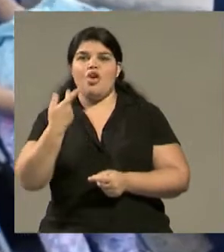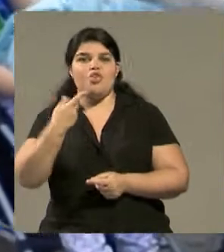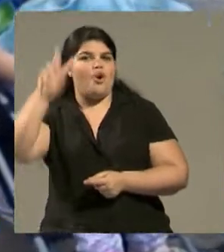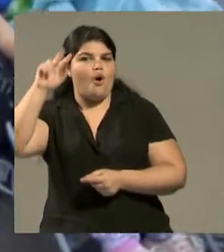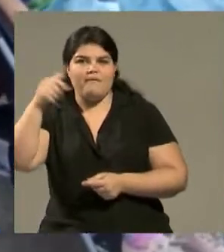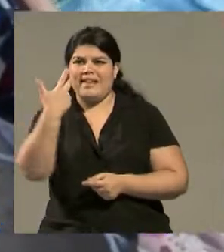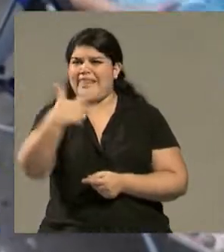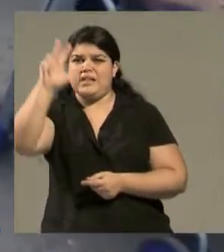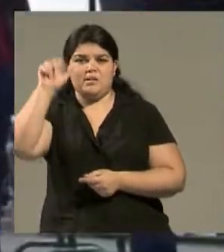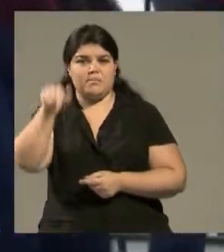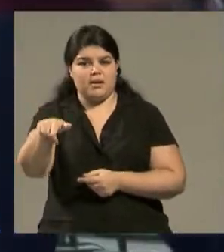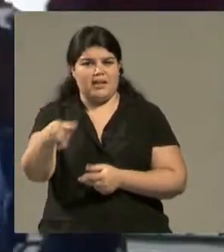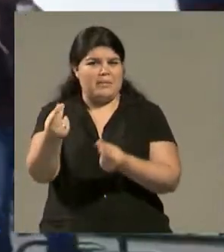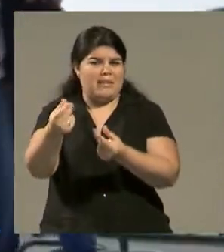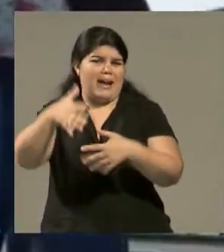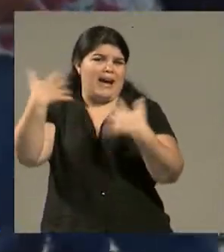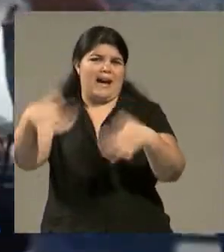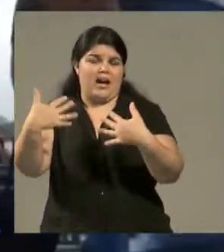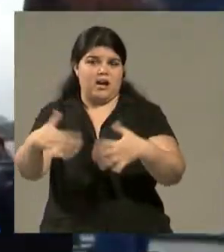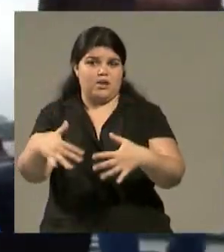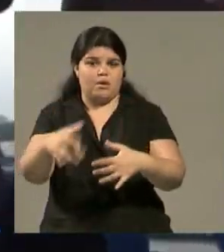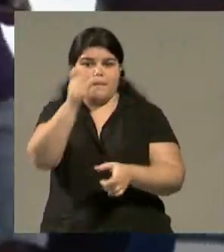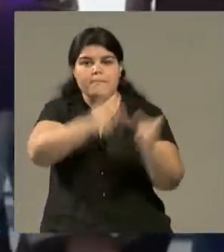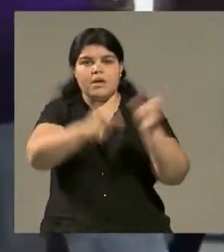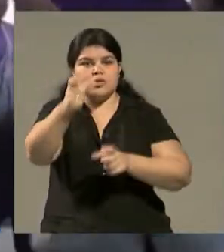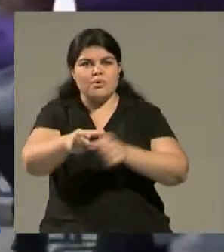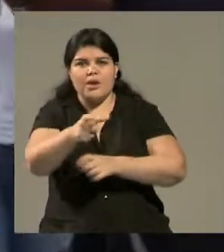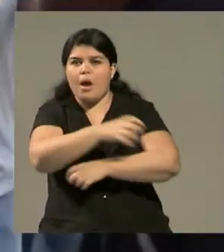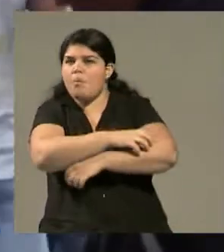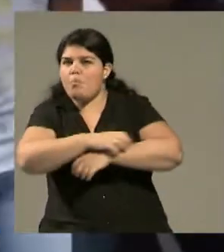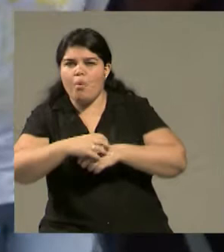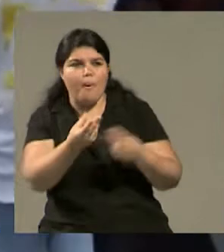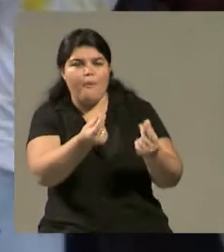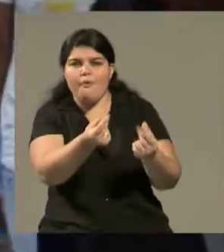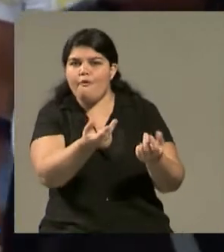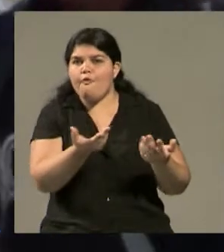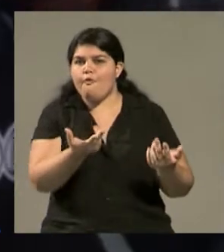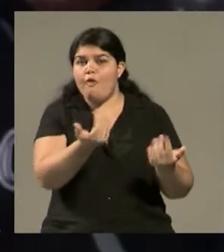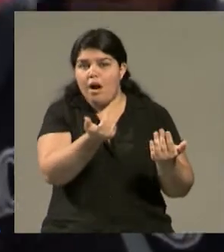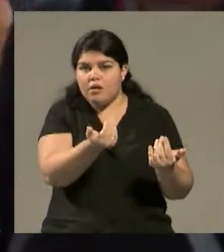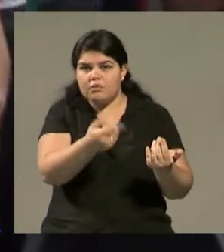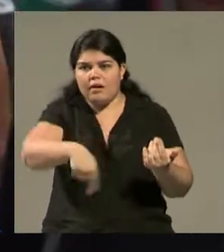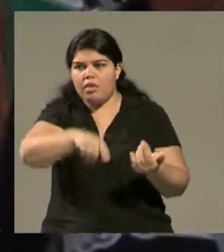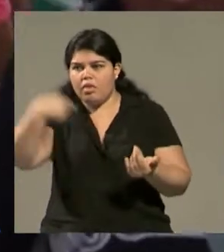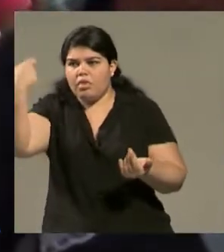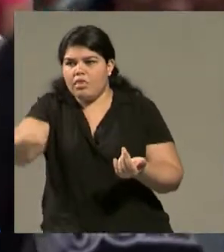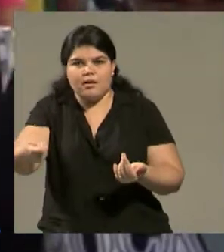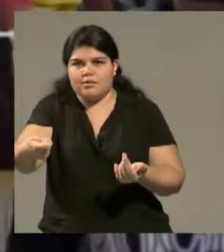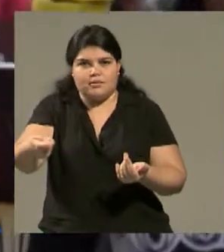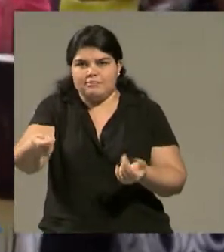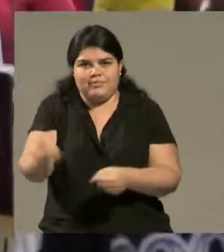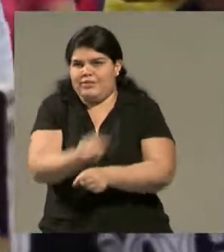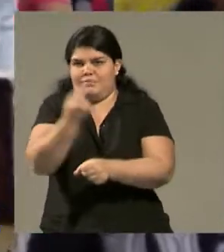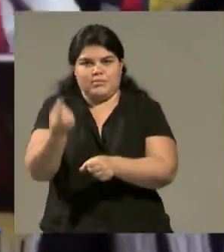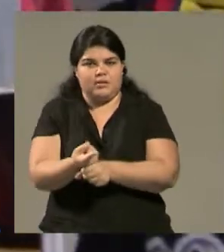triple. Y esta situación, pues para las personas de muy escasos recursos, les hace pues imposible poder adquirir estos